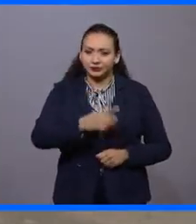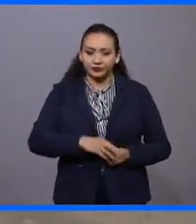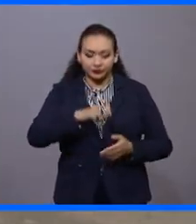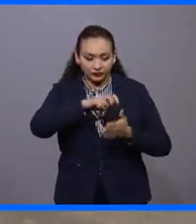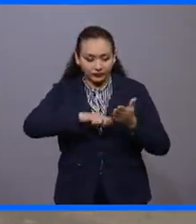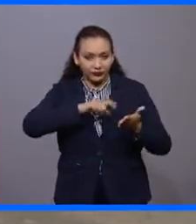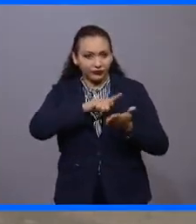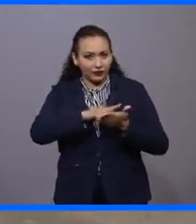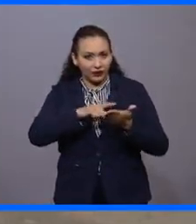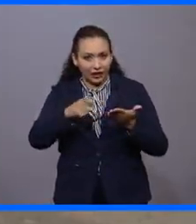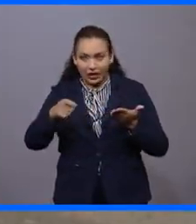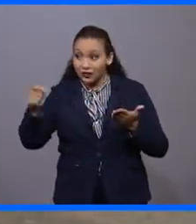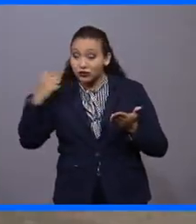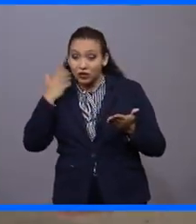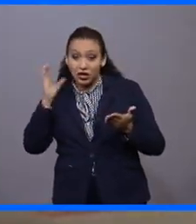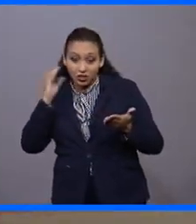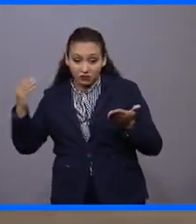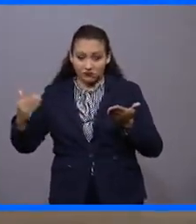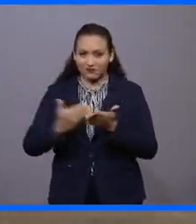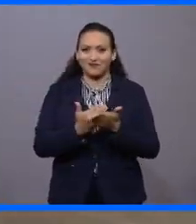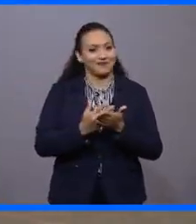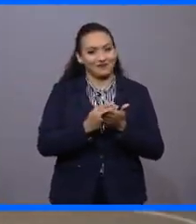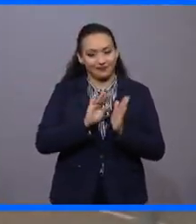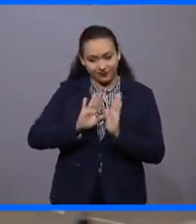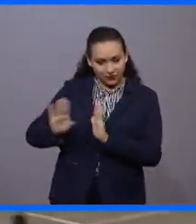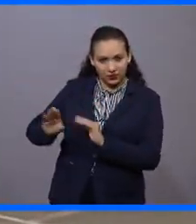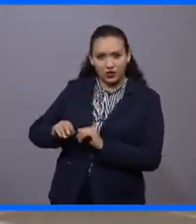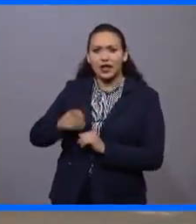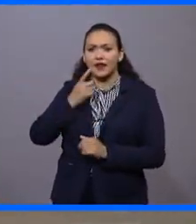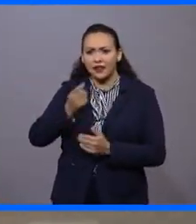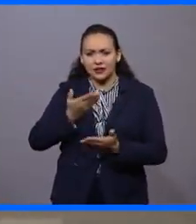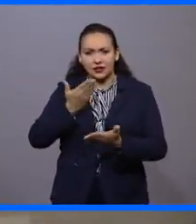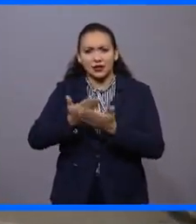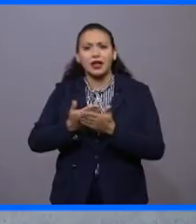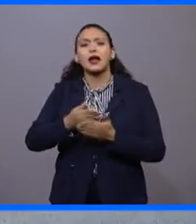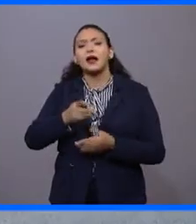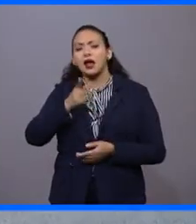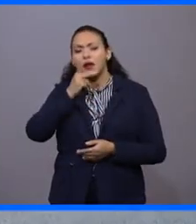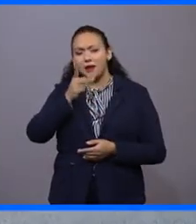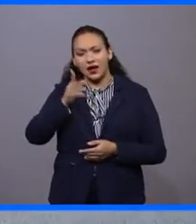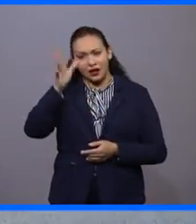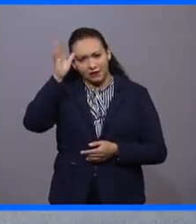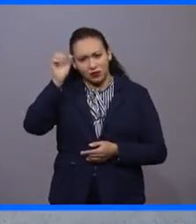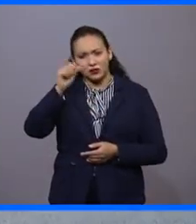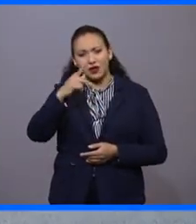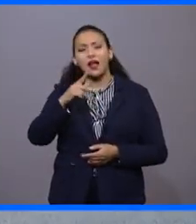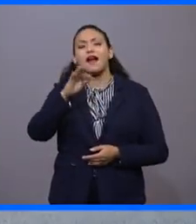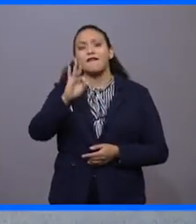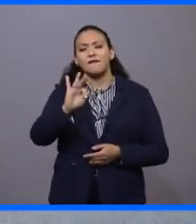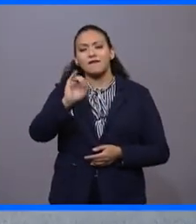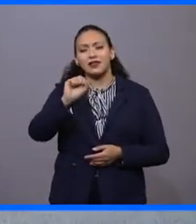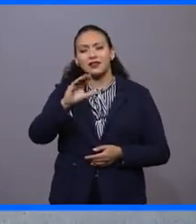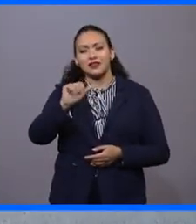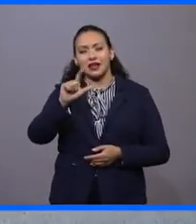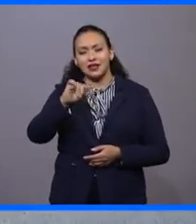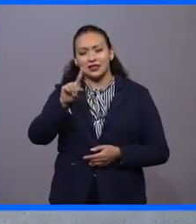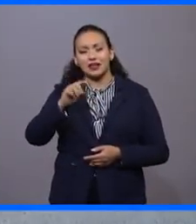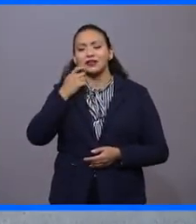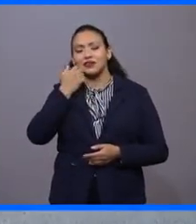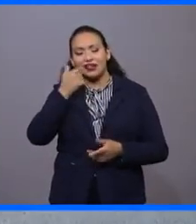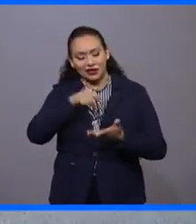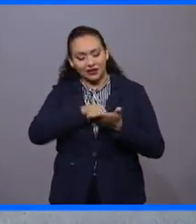reforma transgredía sus funciones. La iniciativa propone eliminar la palabra fiscalización del artículo transitorio